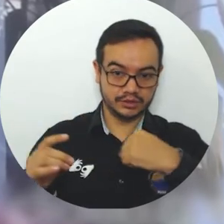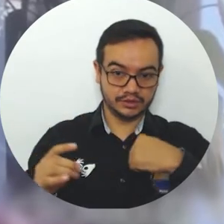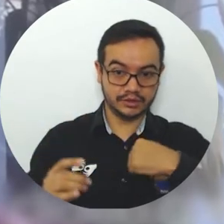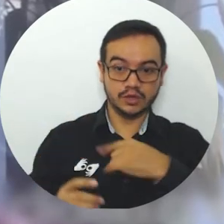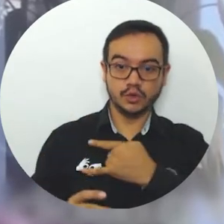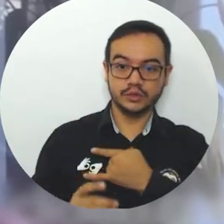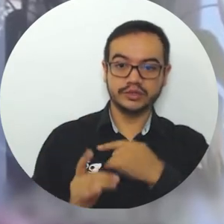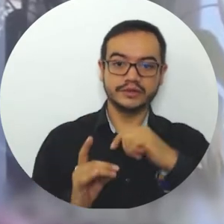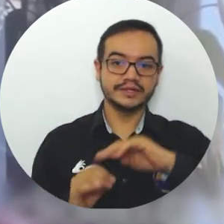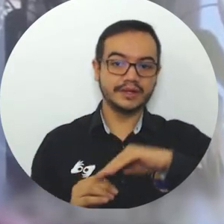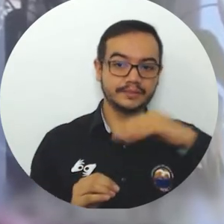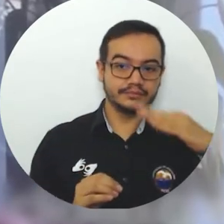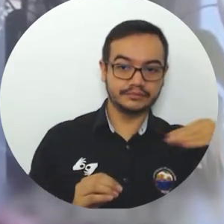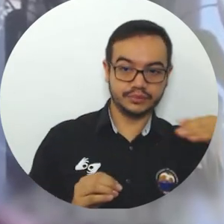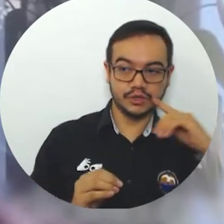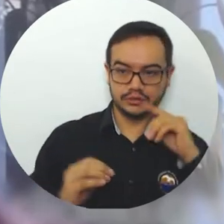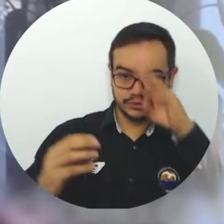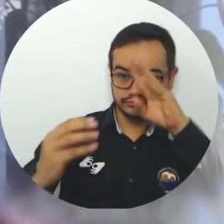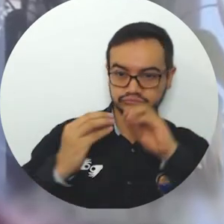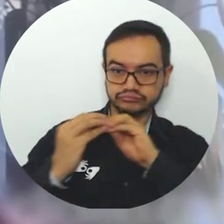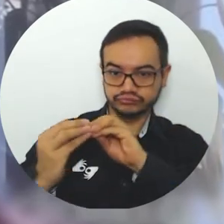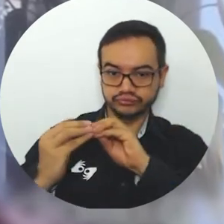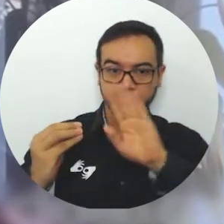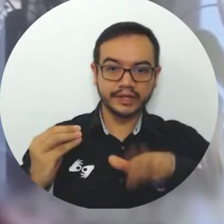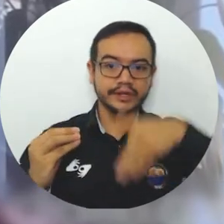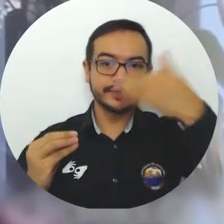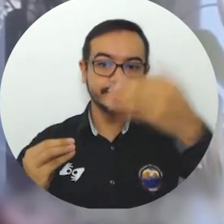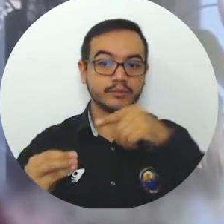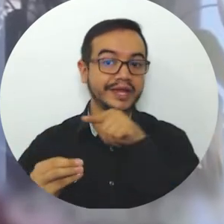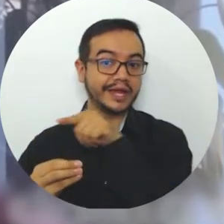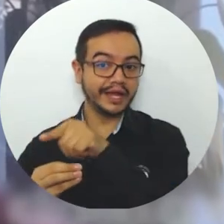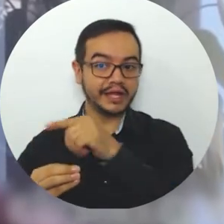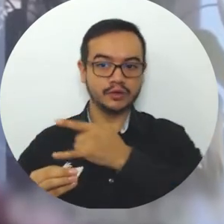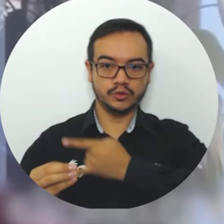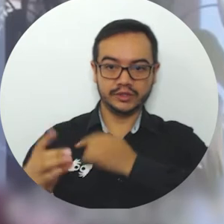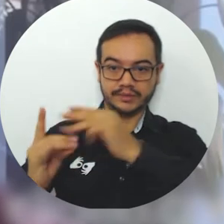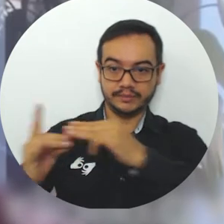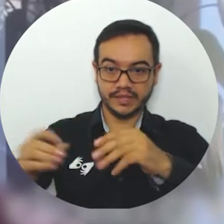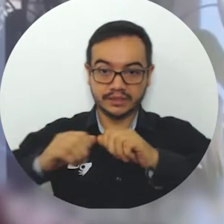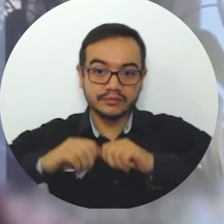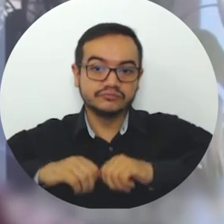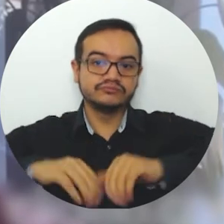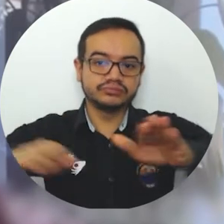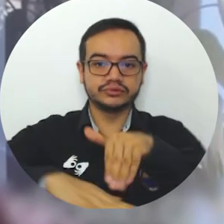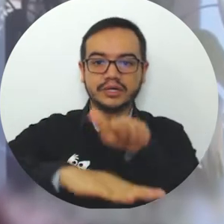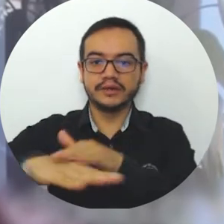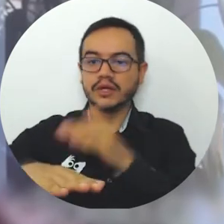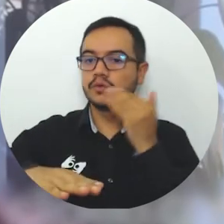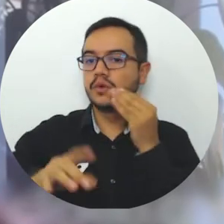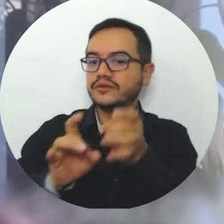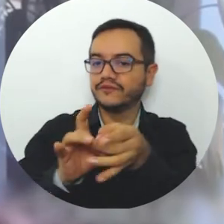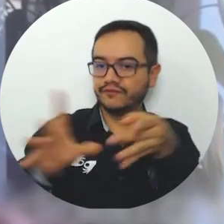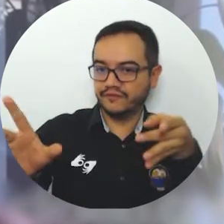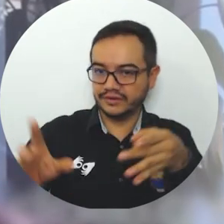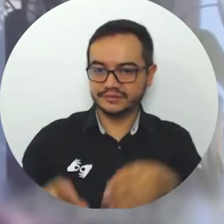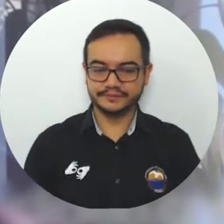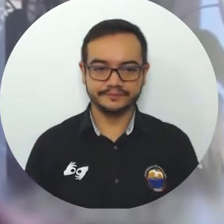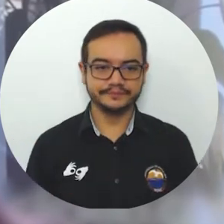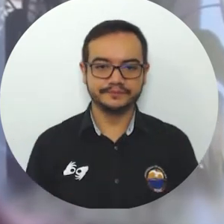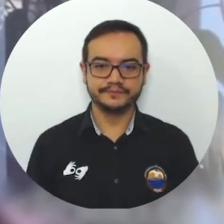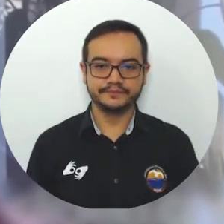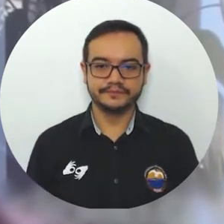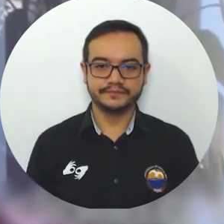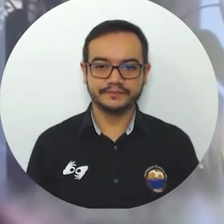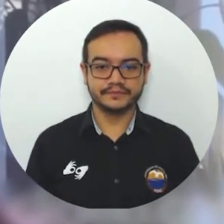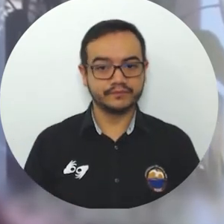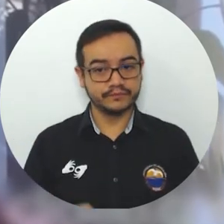entre las dos universidades que posteriormente estará publicando la Universidad del Magdalena